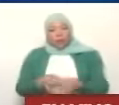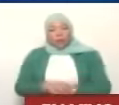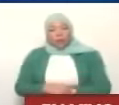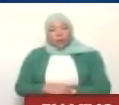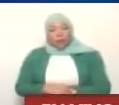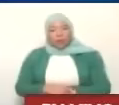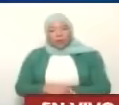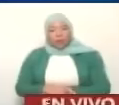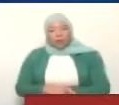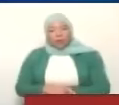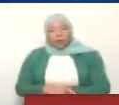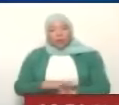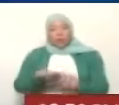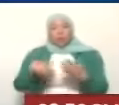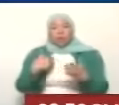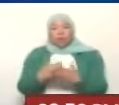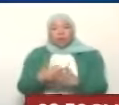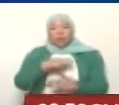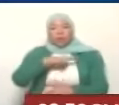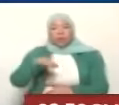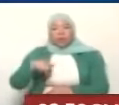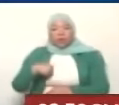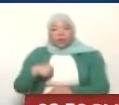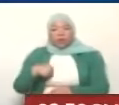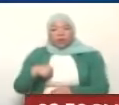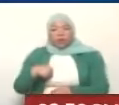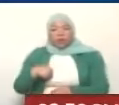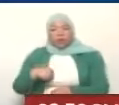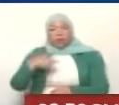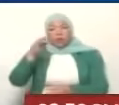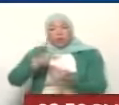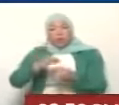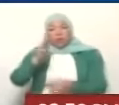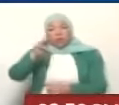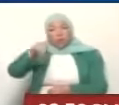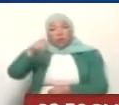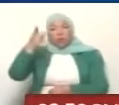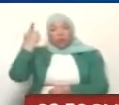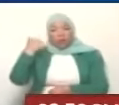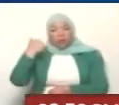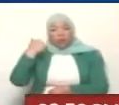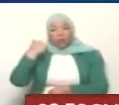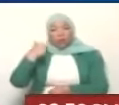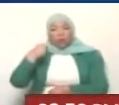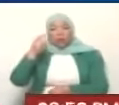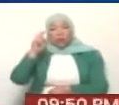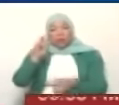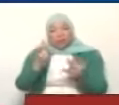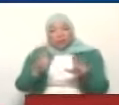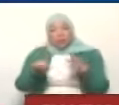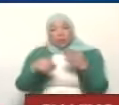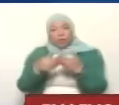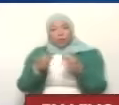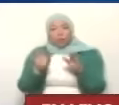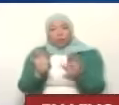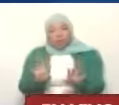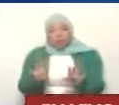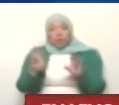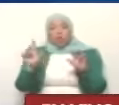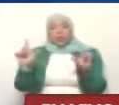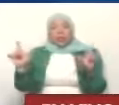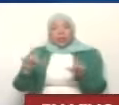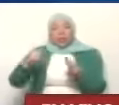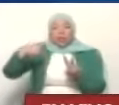ponen. Pero si la primera edición de Factor M, ayer, de 7 a 9 por TVs,